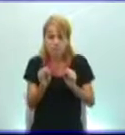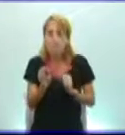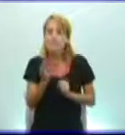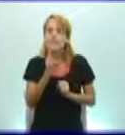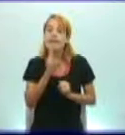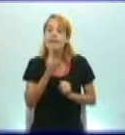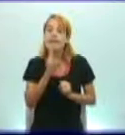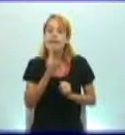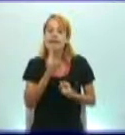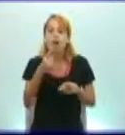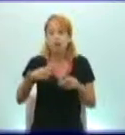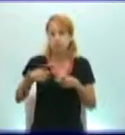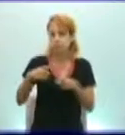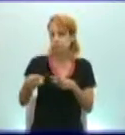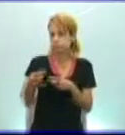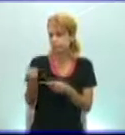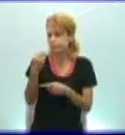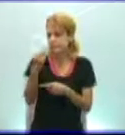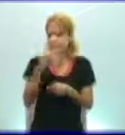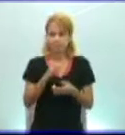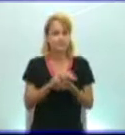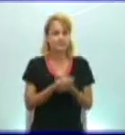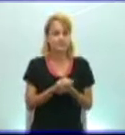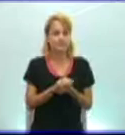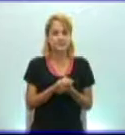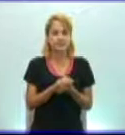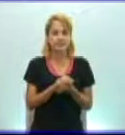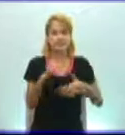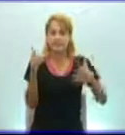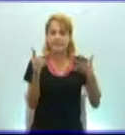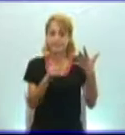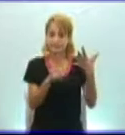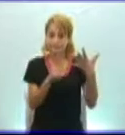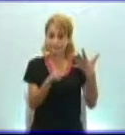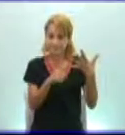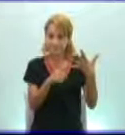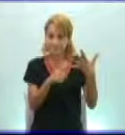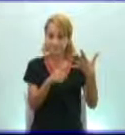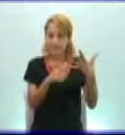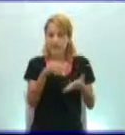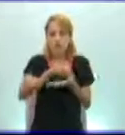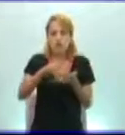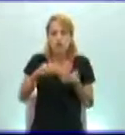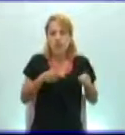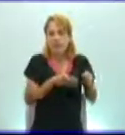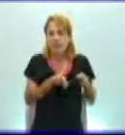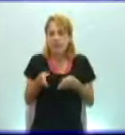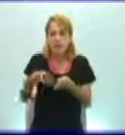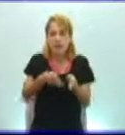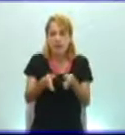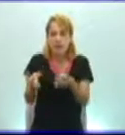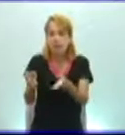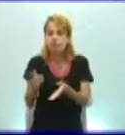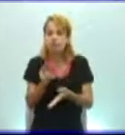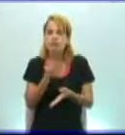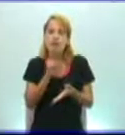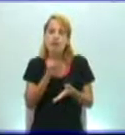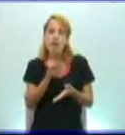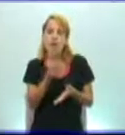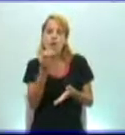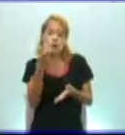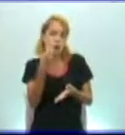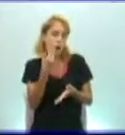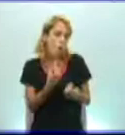sustancias minerales que se encuentran en el suelo. Y la zona de conducción, que conduce el agua y las sustancias